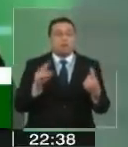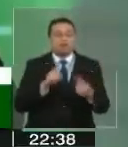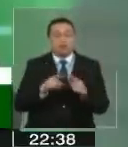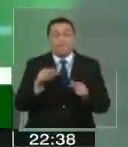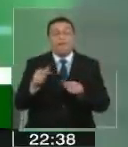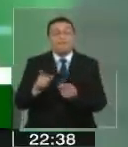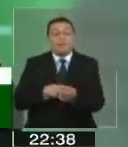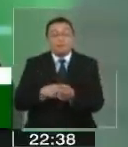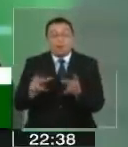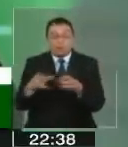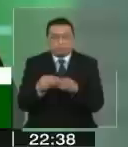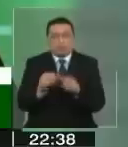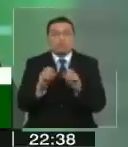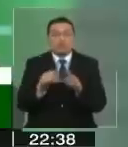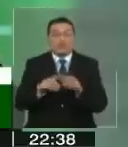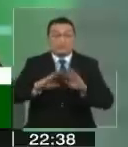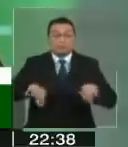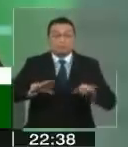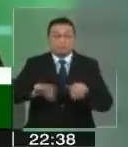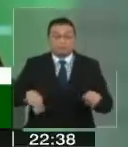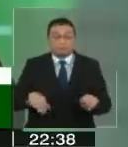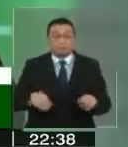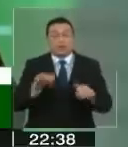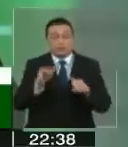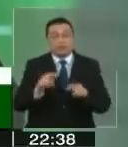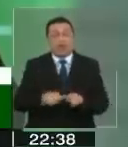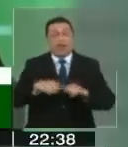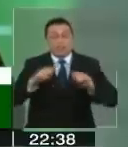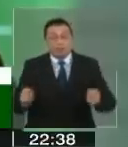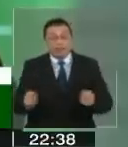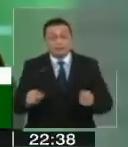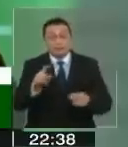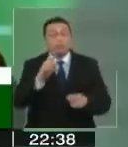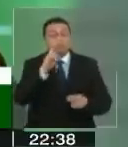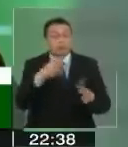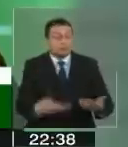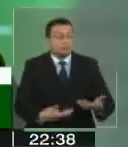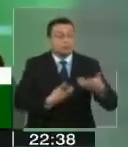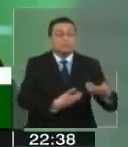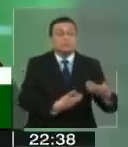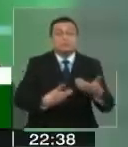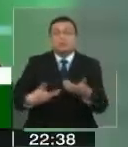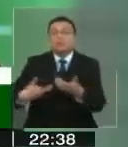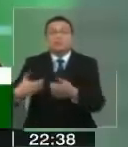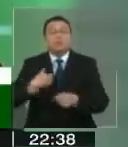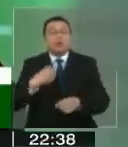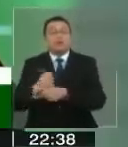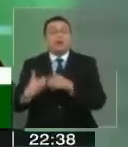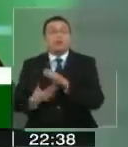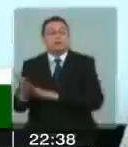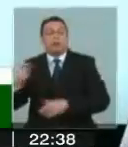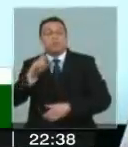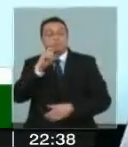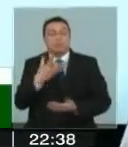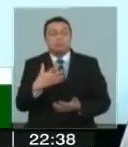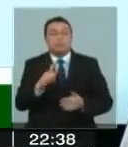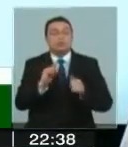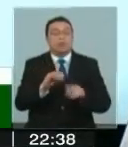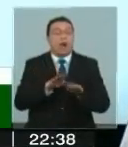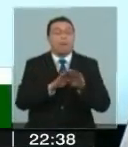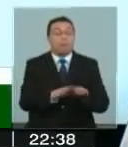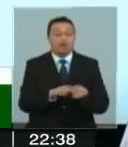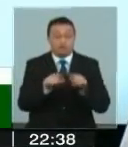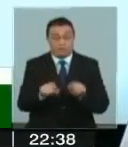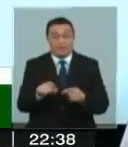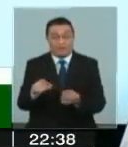núcleo familiar no se mantiene y además de eso tienen que ver con quién dejan a este niño para poder trabajar. Bueno, y para apoyar justamente a